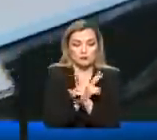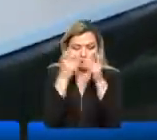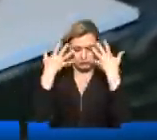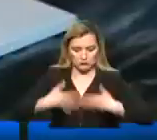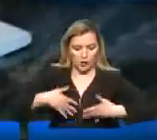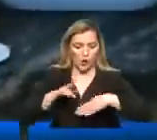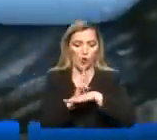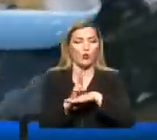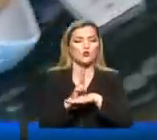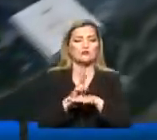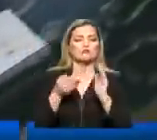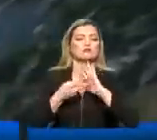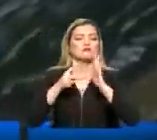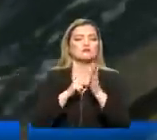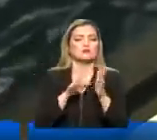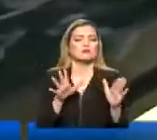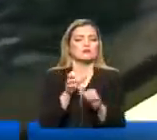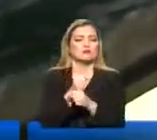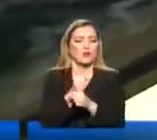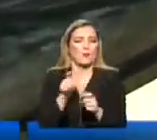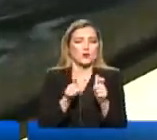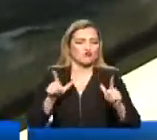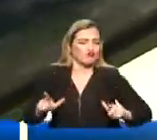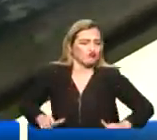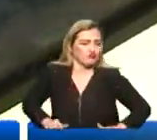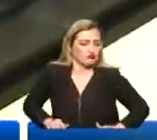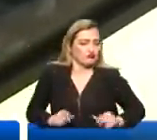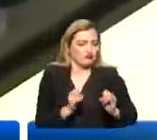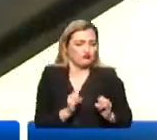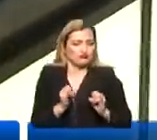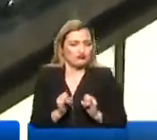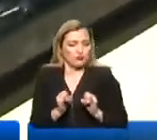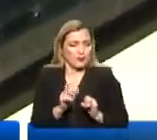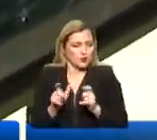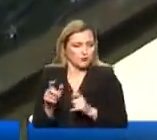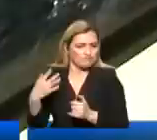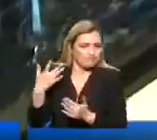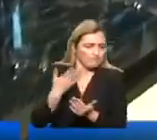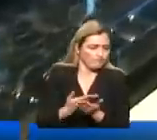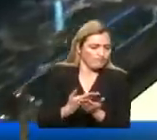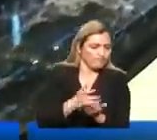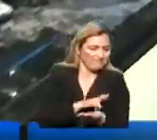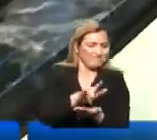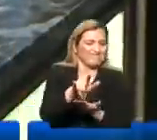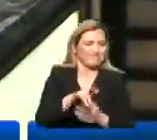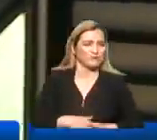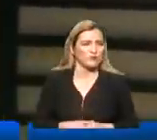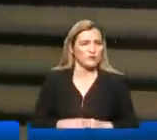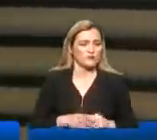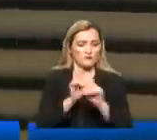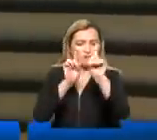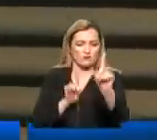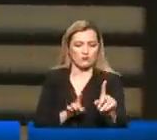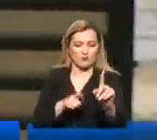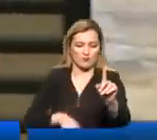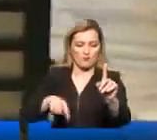también la seguridad sanitaria de los pasajeros que ocupan este espacio y la debida señalización también